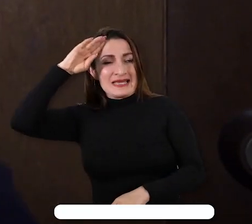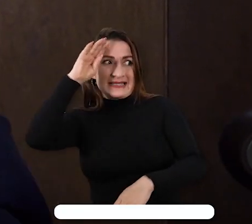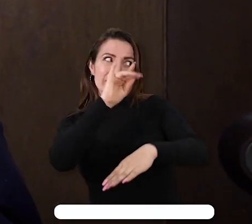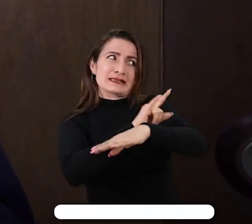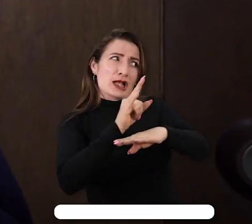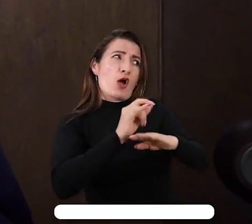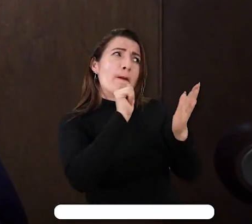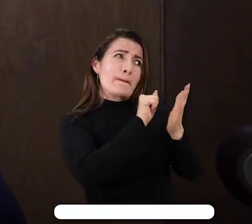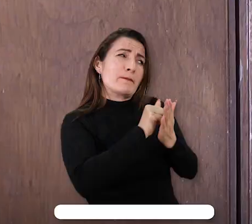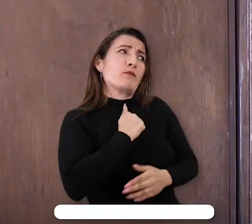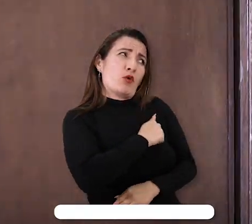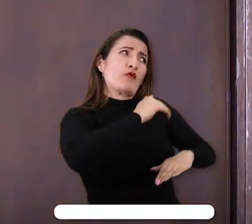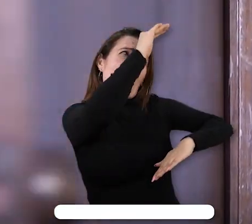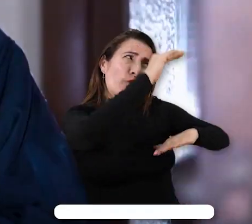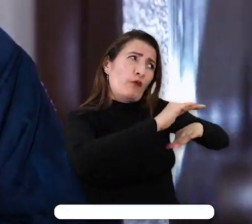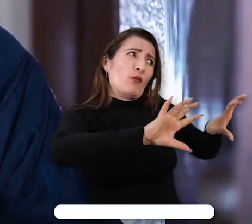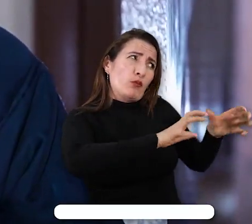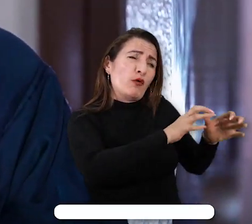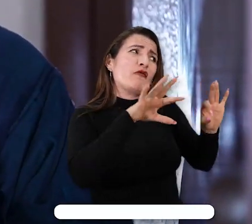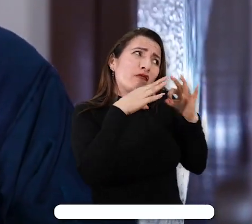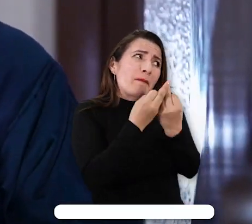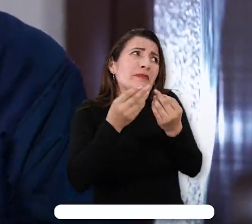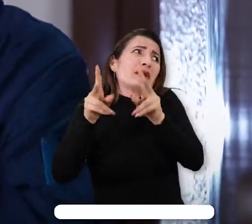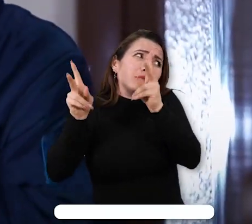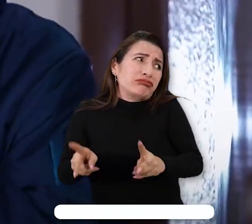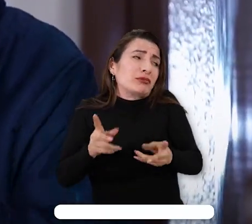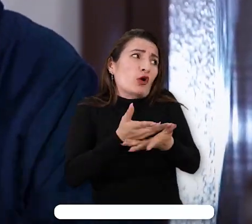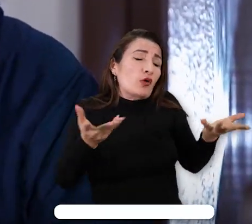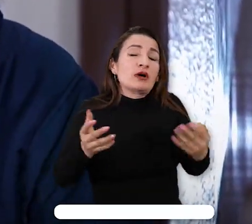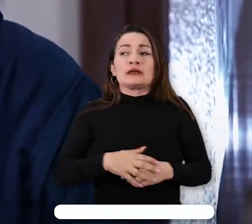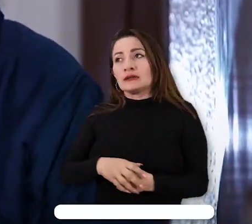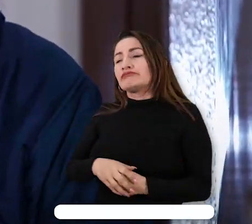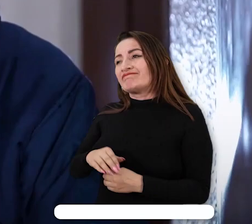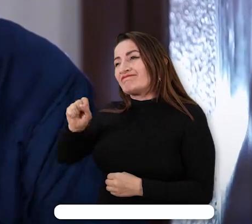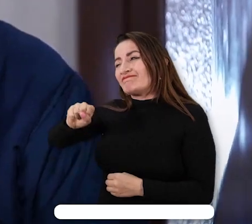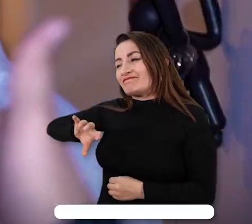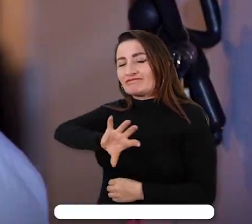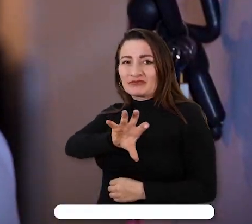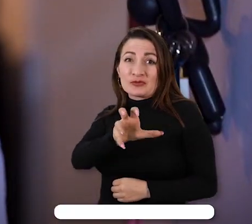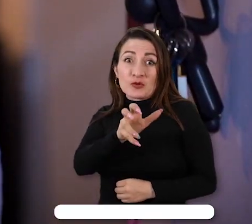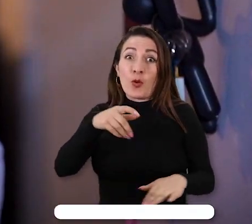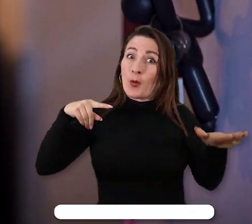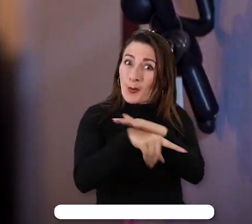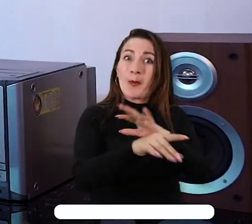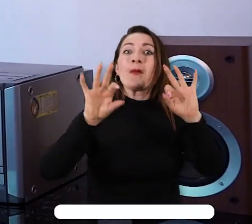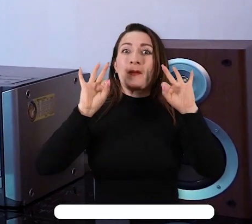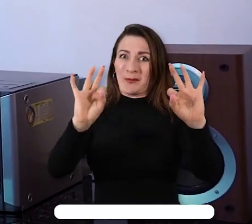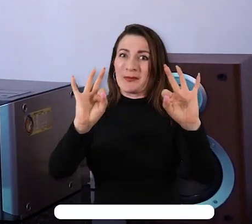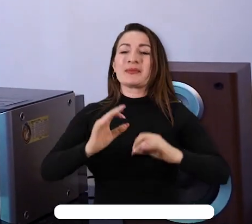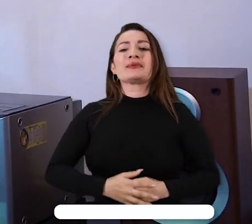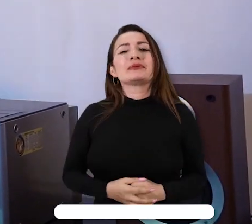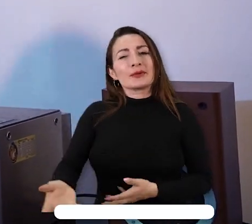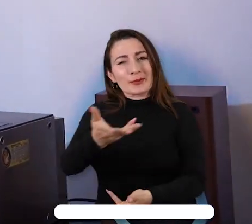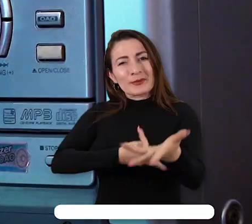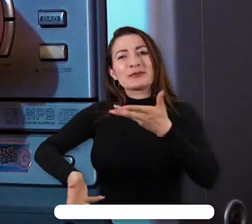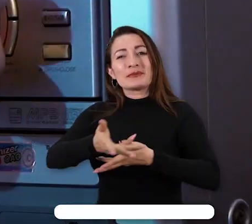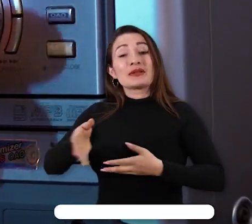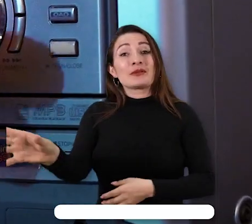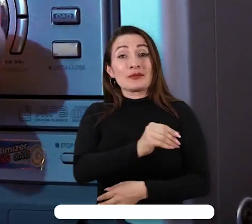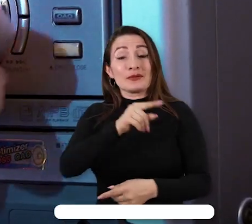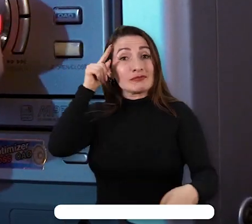forma positiva. Y vemos que el celador golpea la puerta y le pide a Juan que por favor le baje la música. Que su familia y vecinos descansan. Juan reflexiona. Baja el